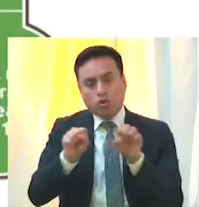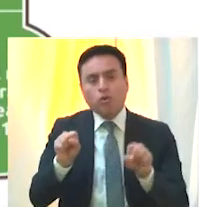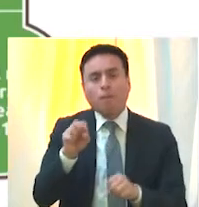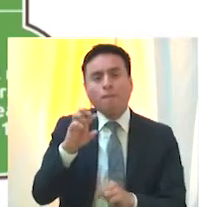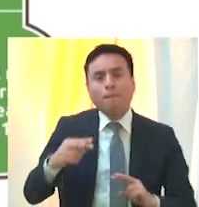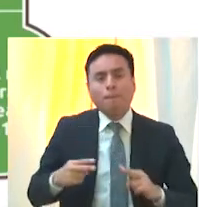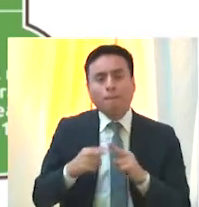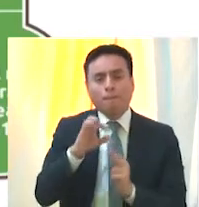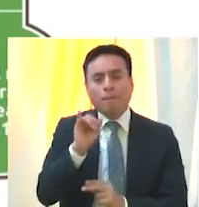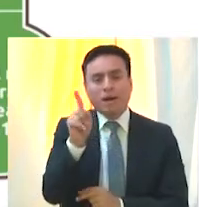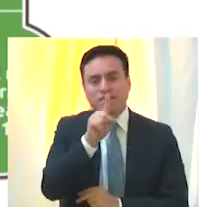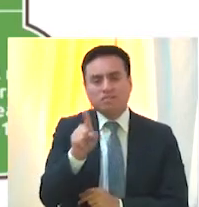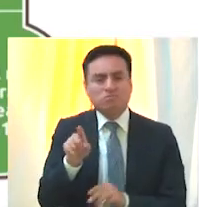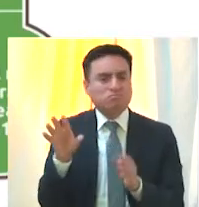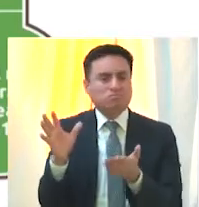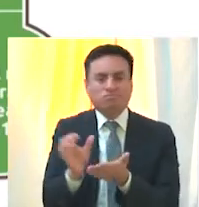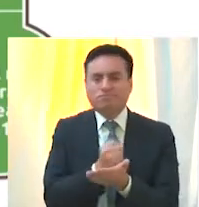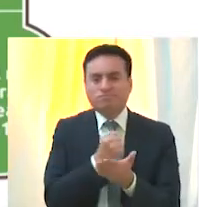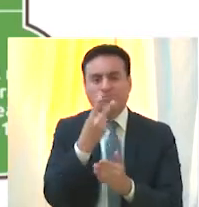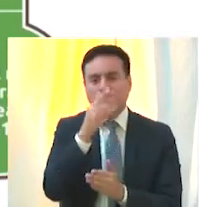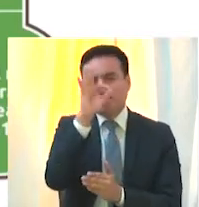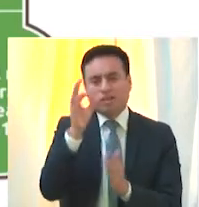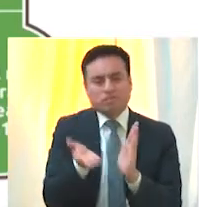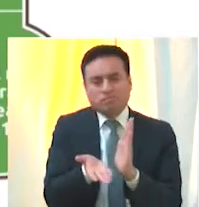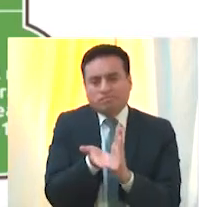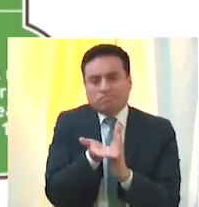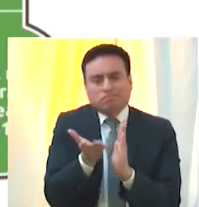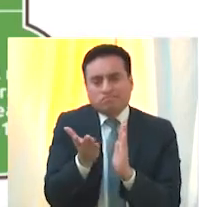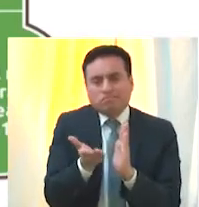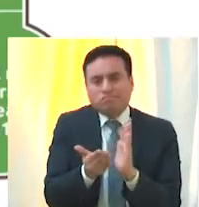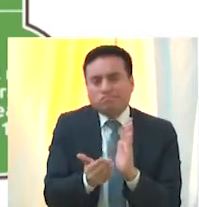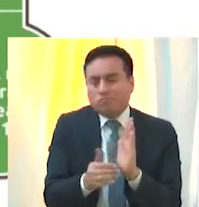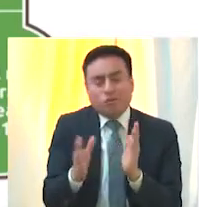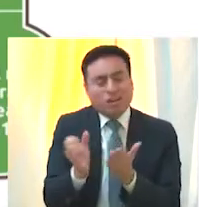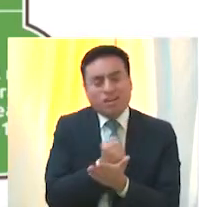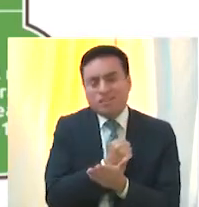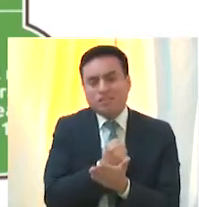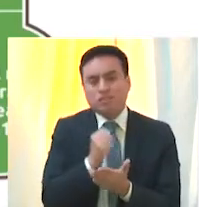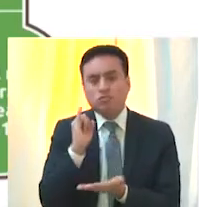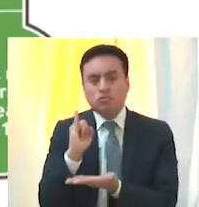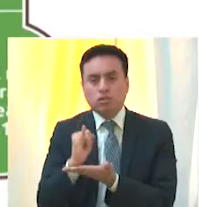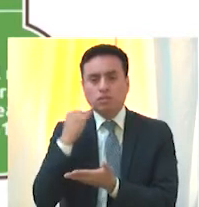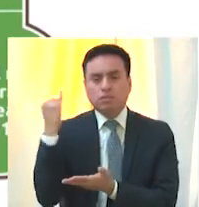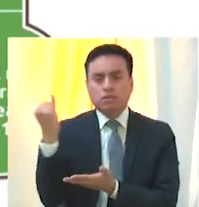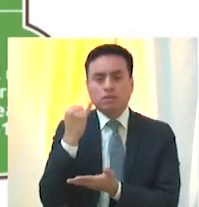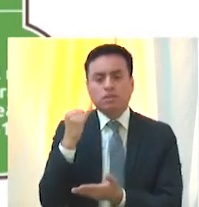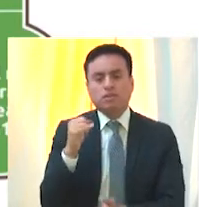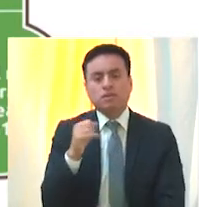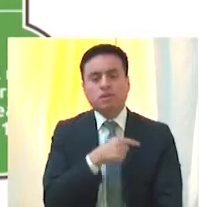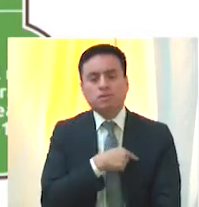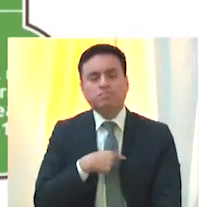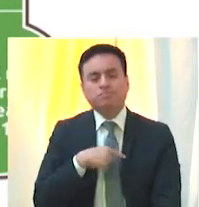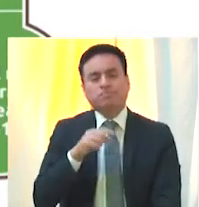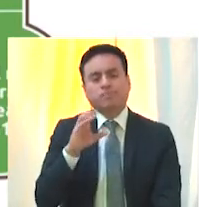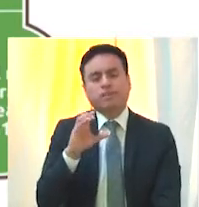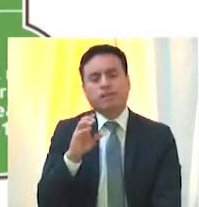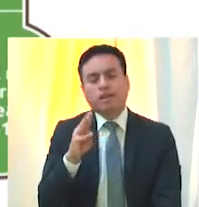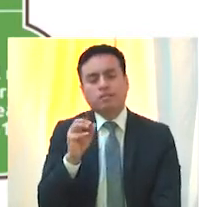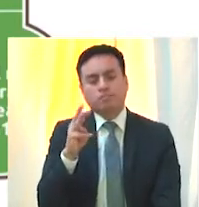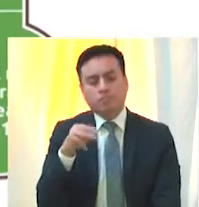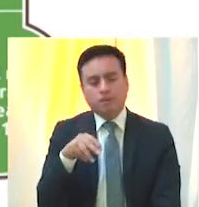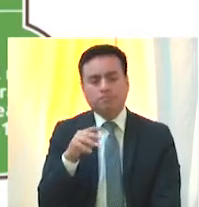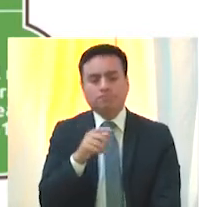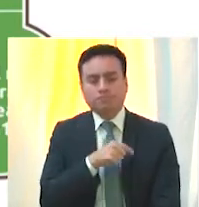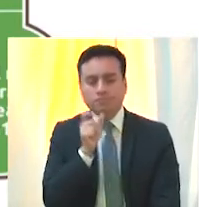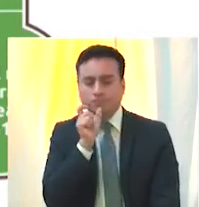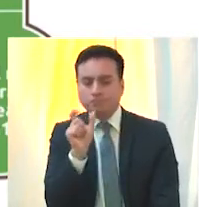no alcanzan a cumplir la meta de los 2 grados. Esta es una institución independiente de Climate Action Tracker que lleva cuenta de cómo los